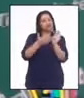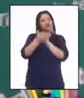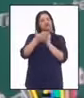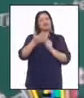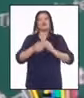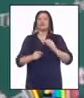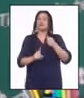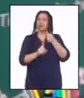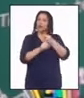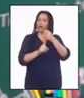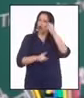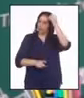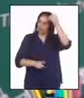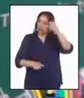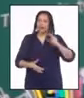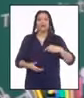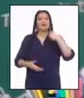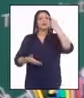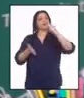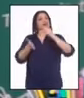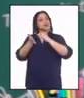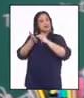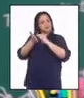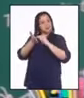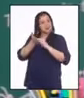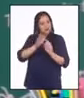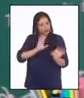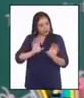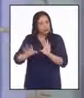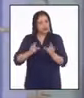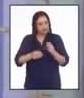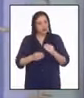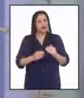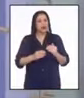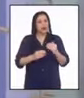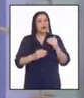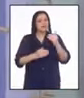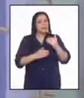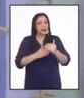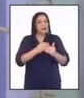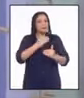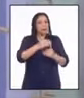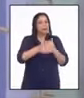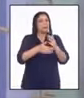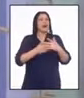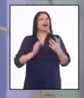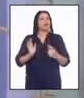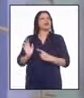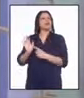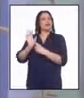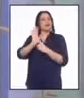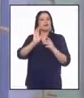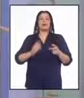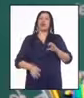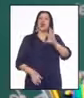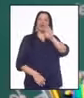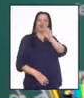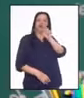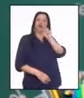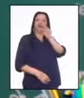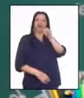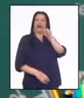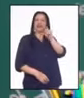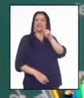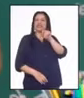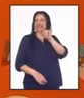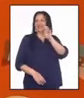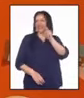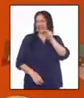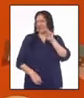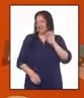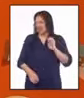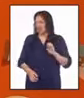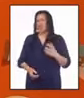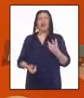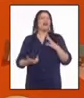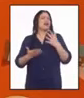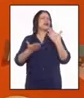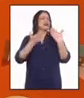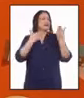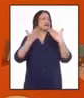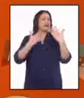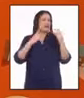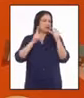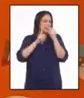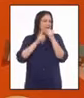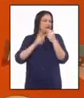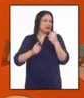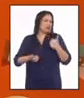opinión. La próxima semana lo elaboraremos paso a paso y lo publicaremos en un fanzine. Y ya que hablamos de fanzine,